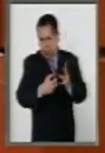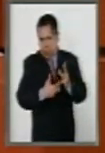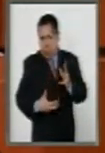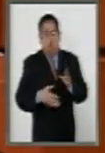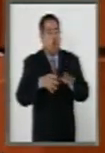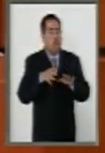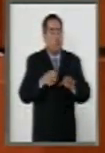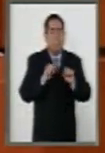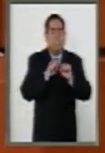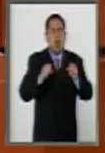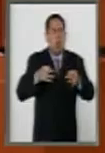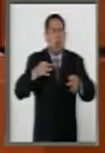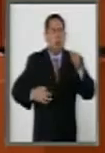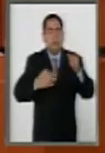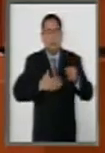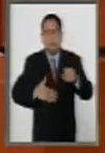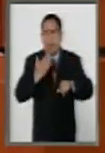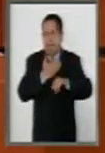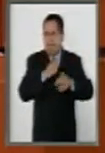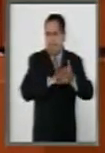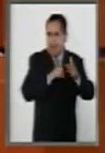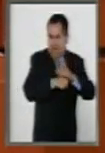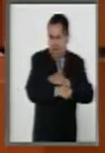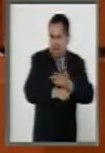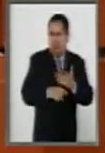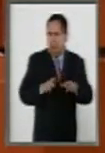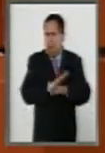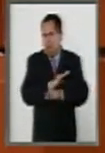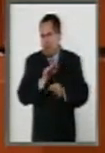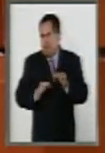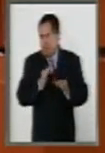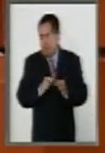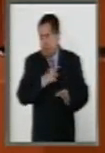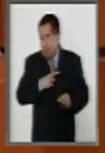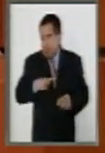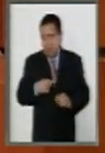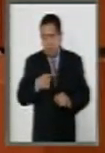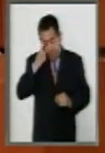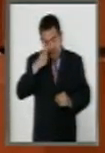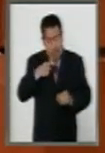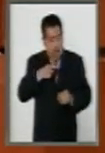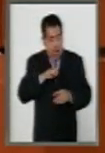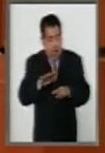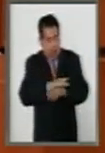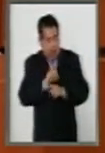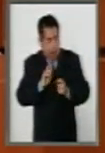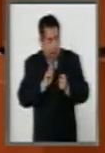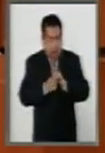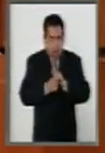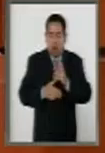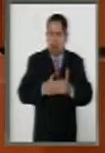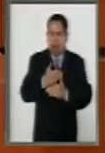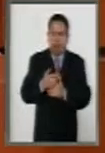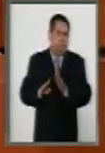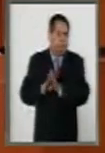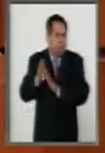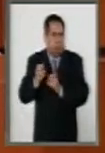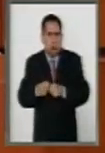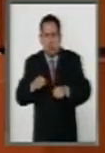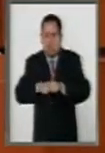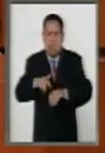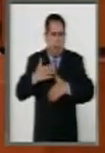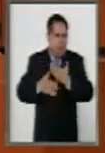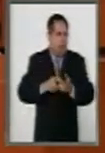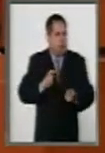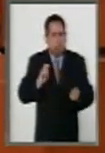sistema de justicia penal. Para consolidar el desarrollo político, económico, social de la nación y la